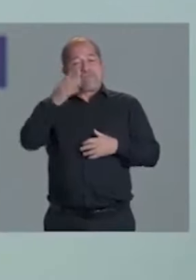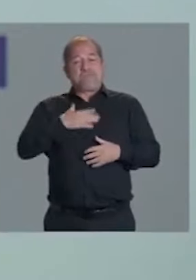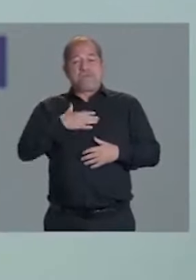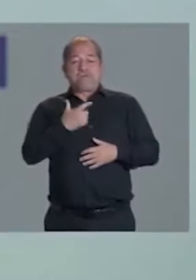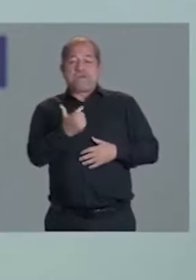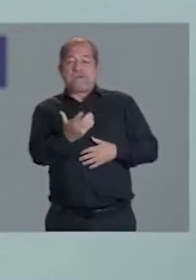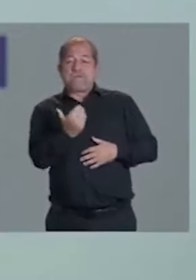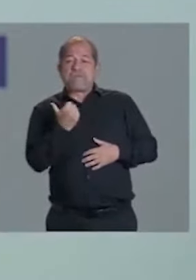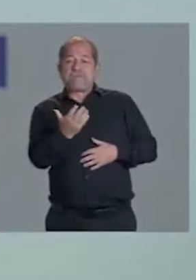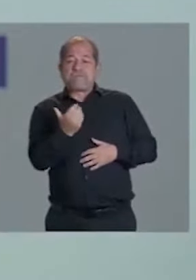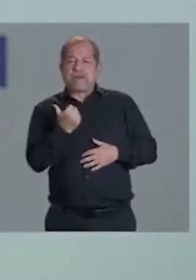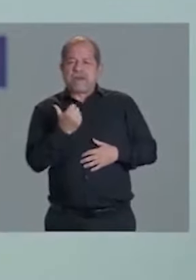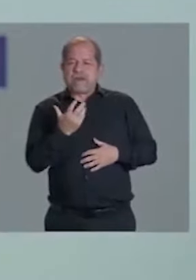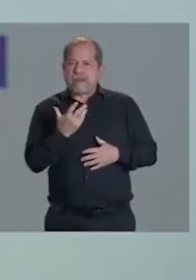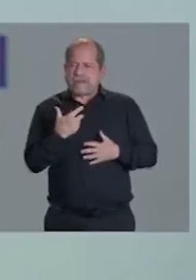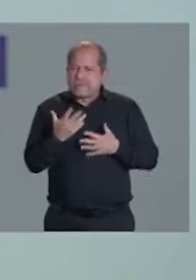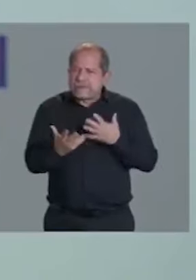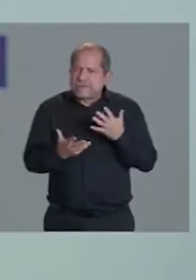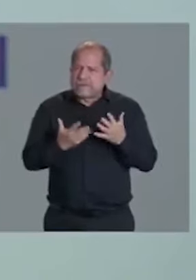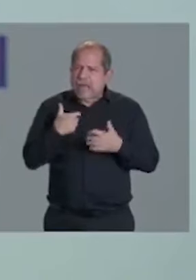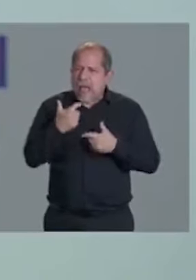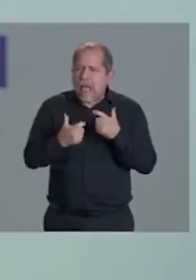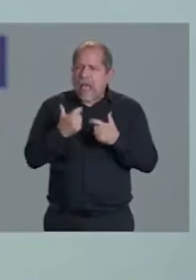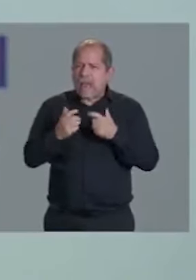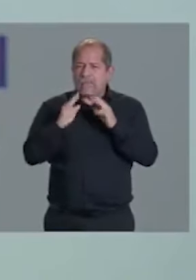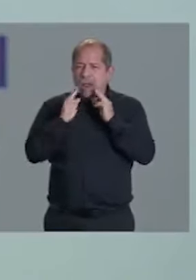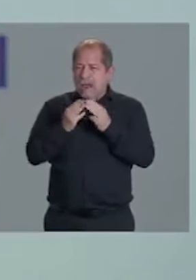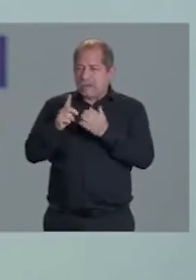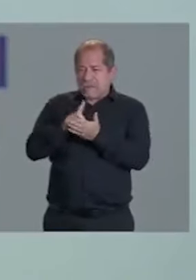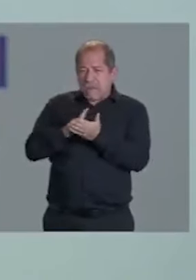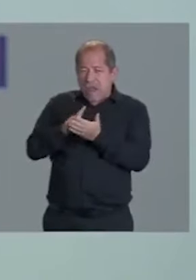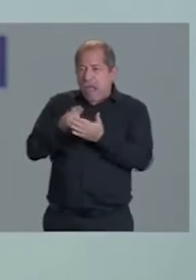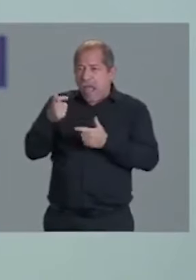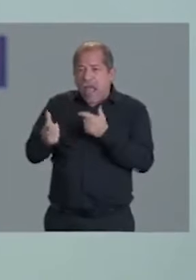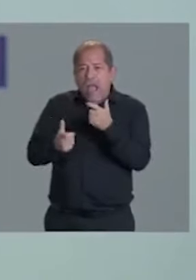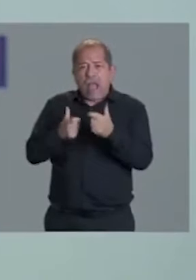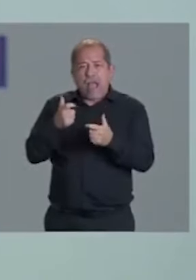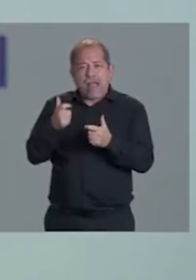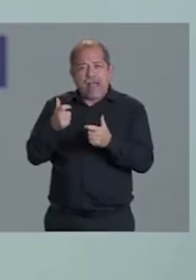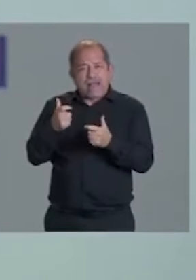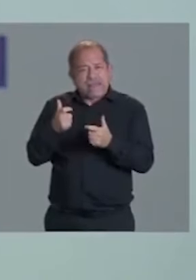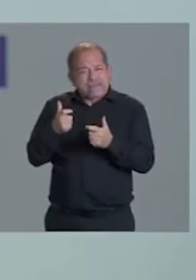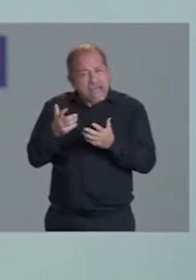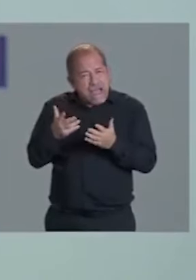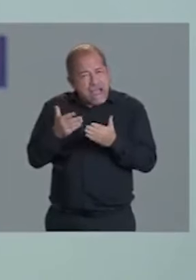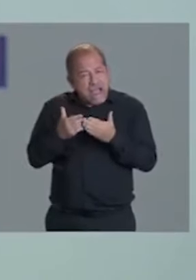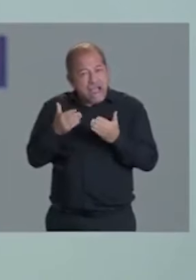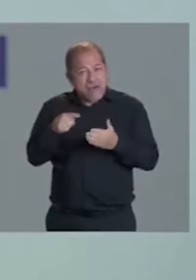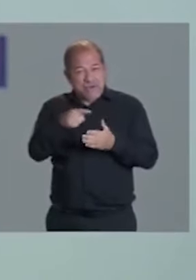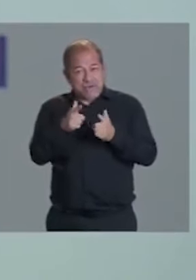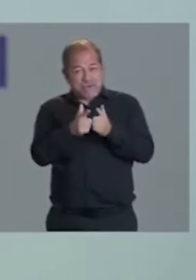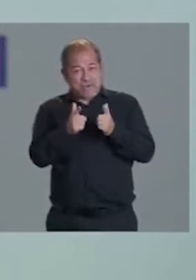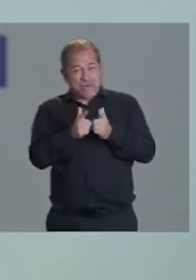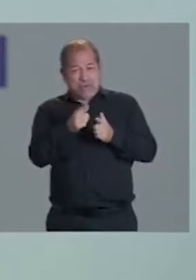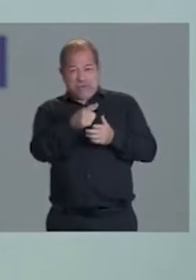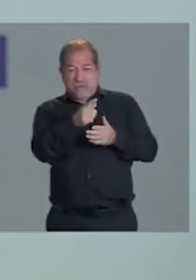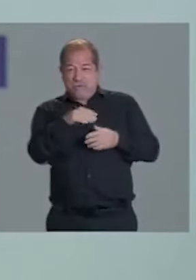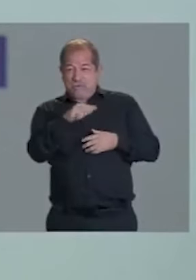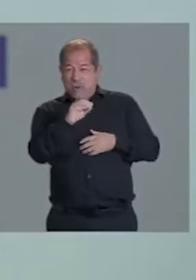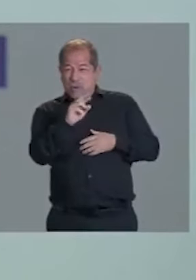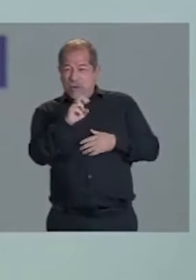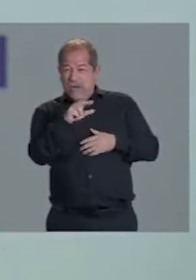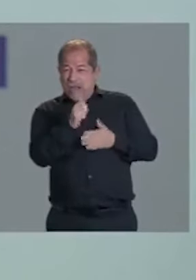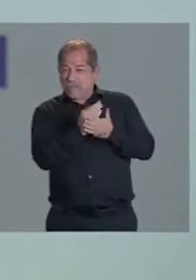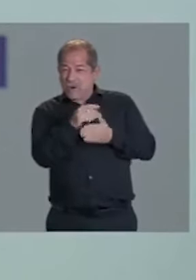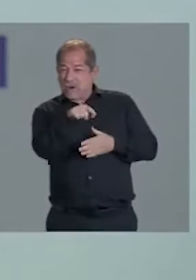partido. Morena se ha convertido en un narcopartido. A ti y a tu familia el dinero no le